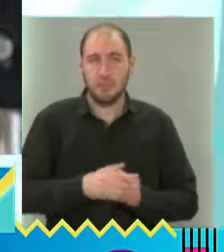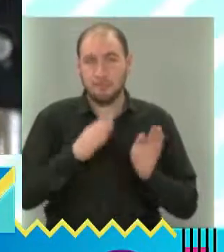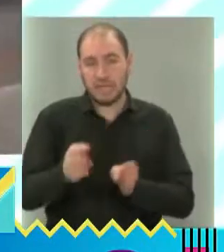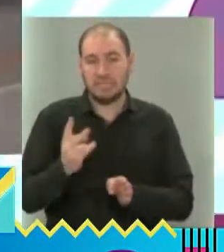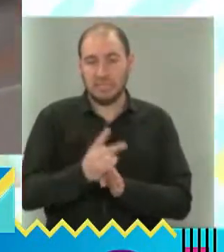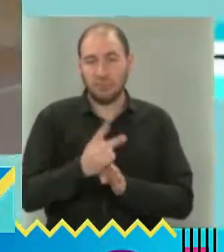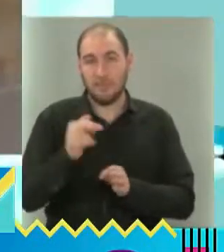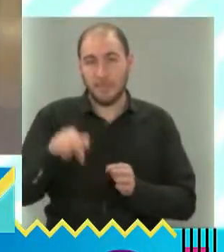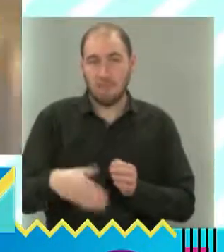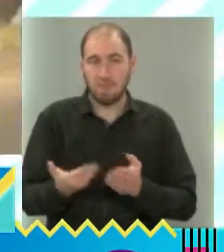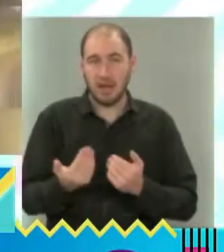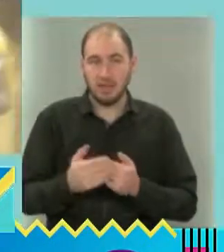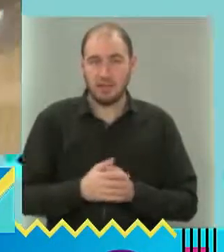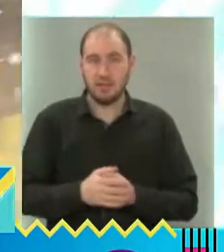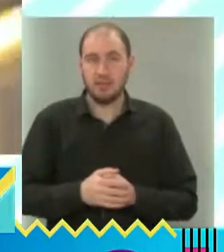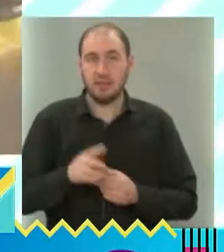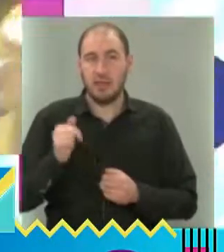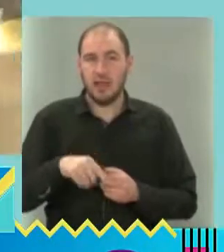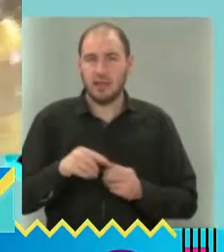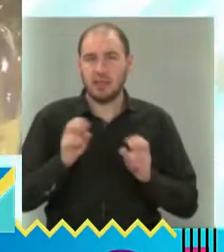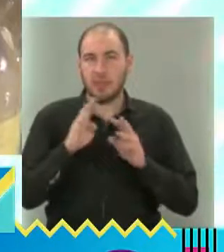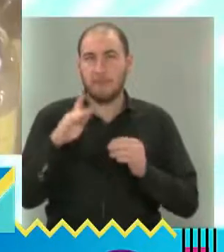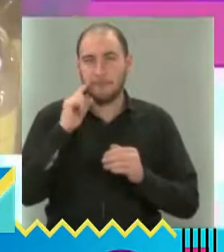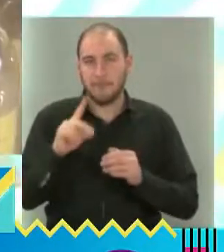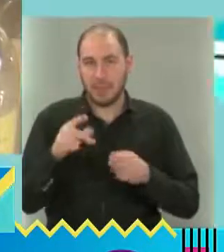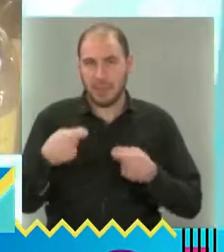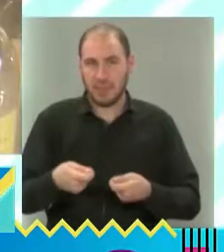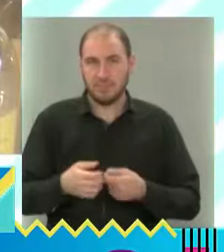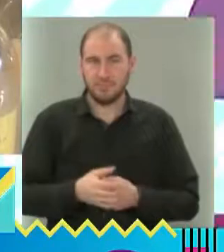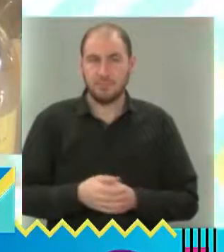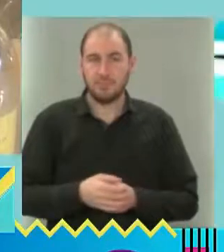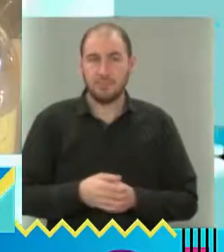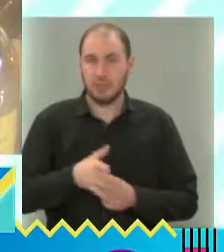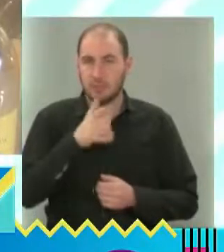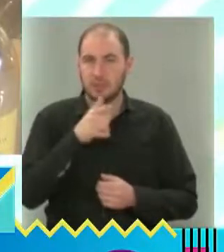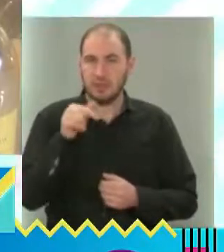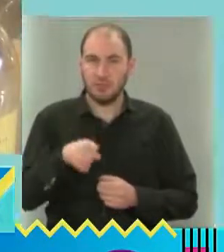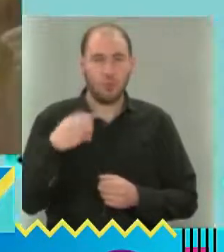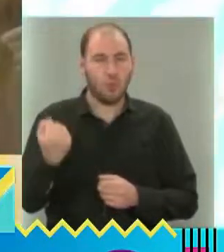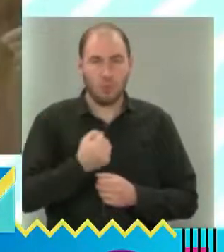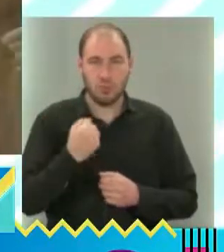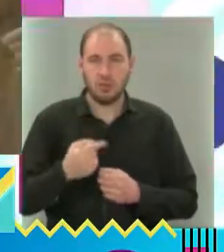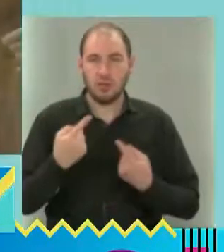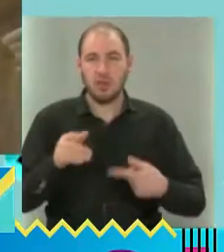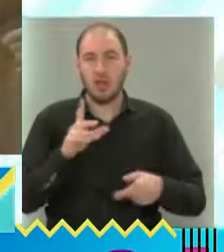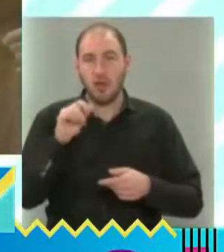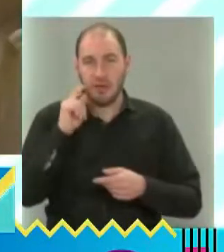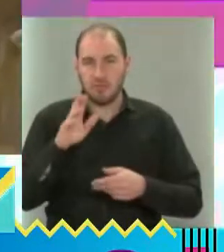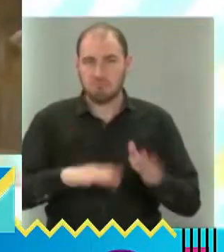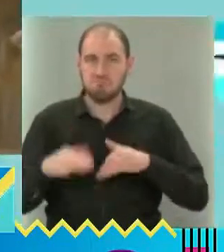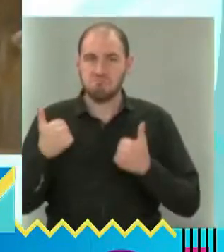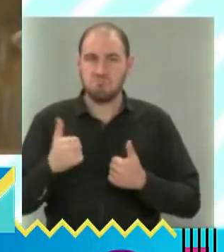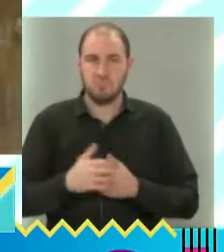etapa de este plan, que era con la financiación del BID. Y yo creo que ha sido muy buena la acción de la COVIAR.